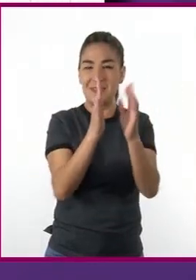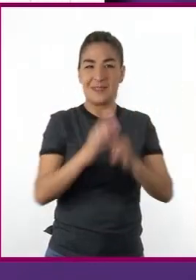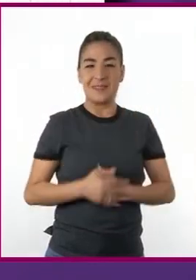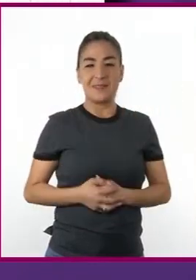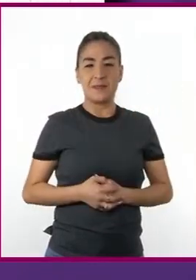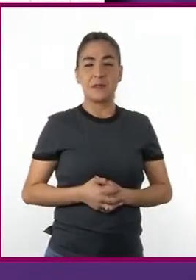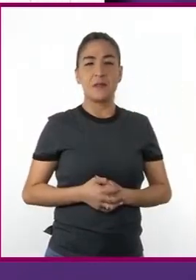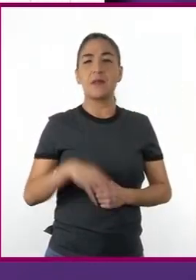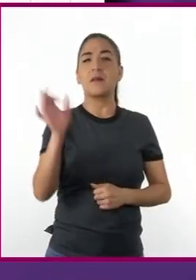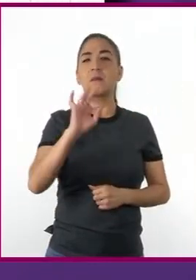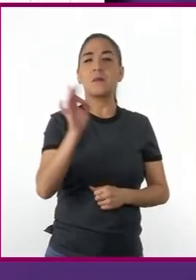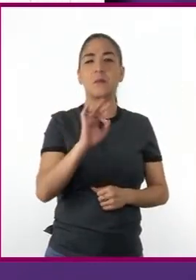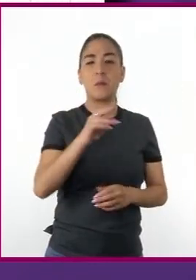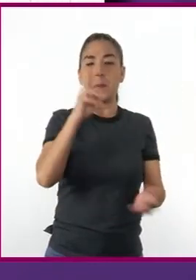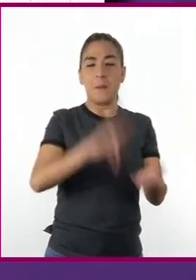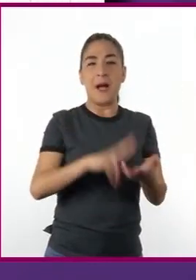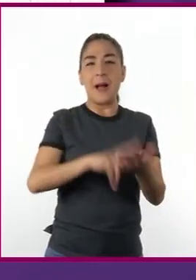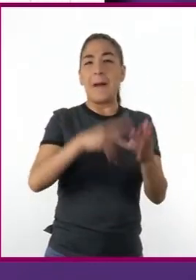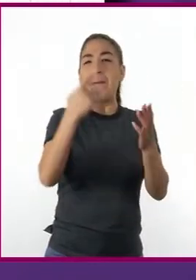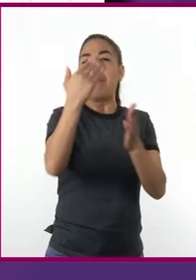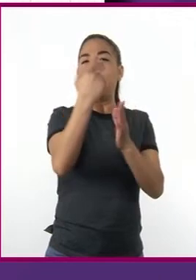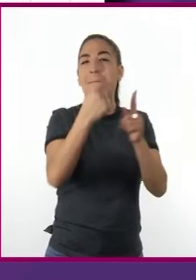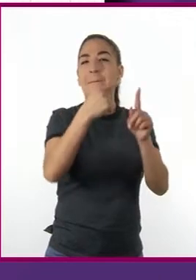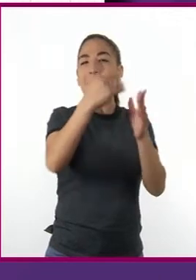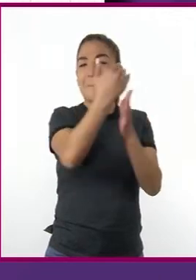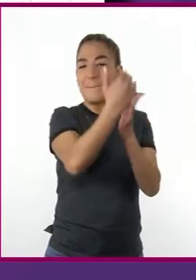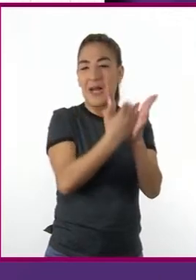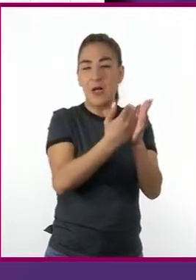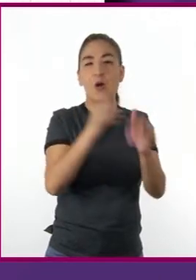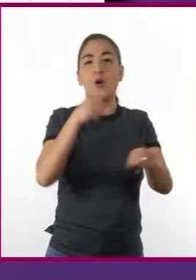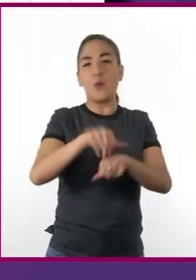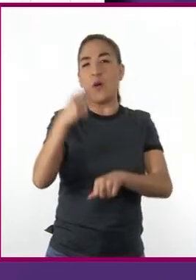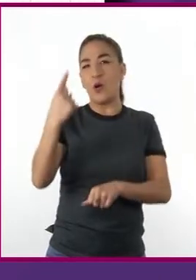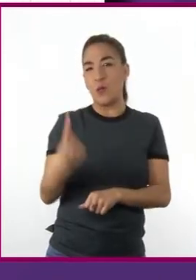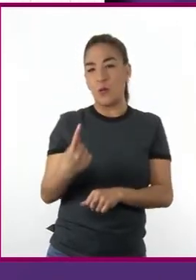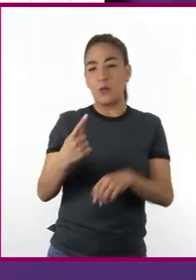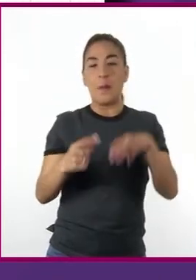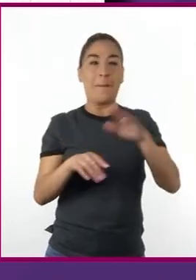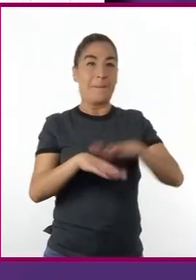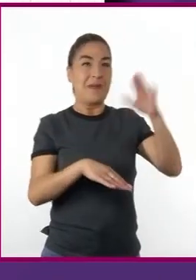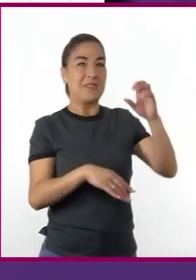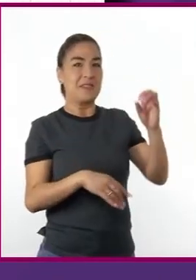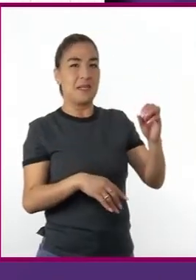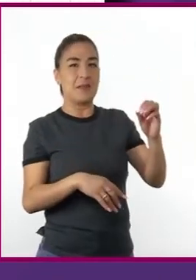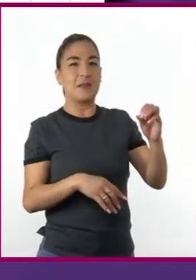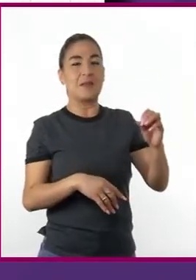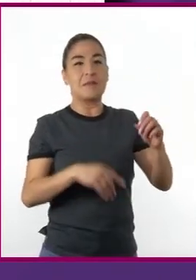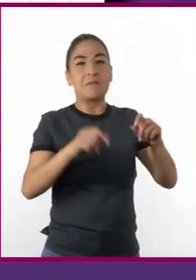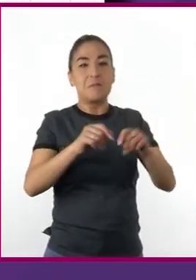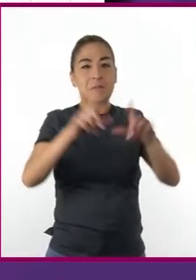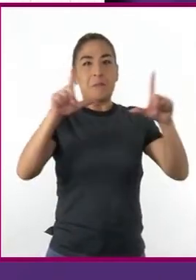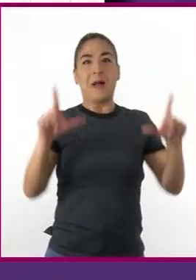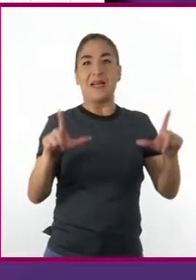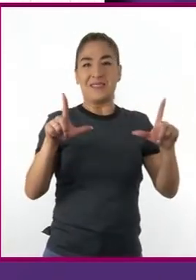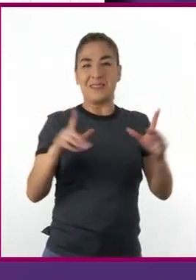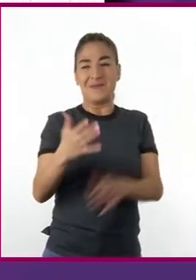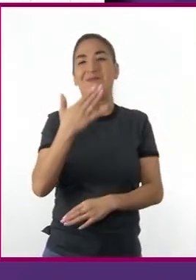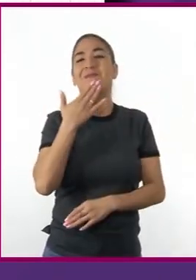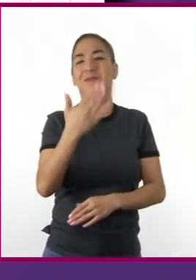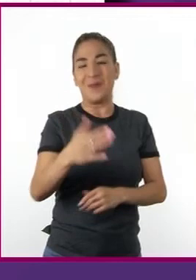pasa si manejamos un valor menor a 1, pero mayor a 0? Se amplía. Muy